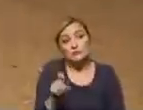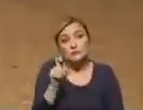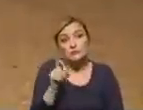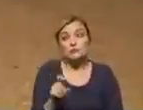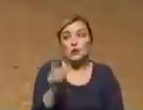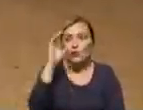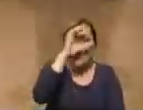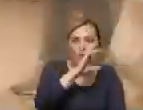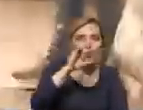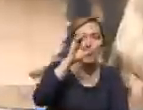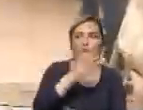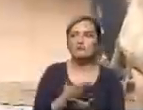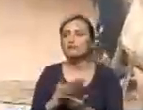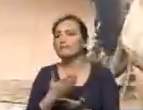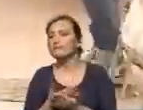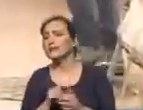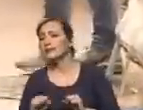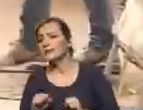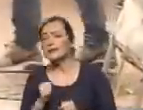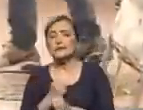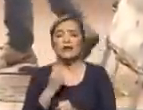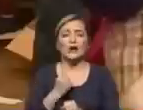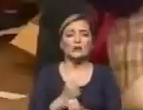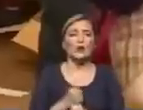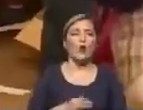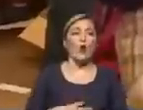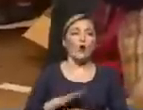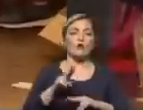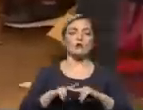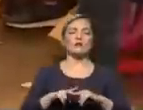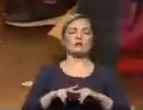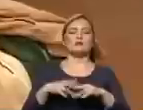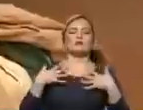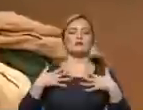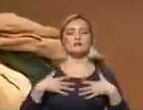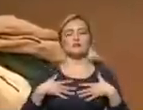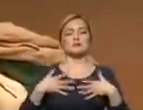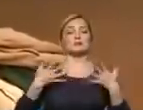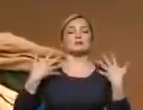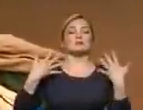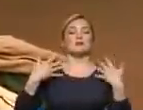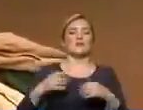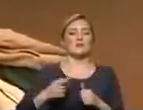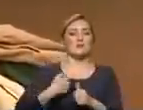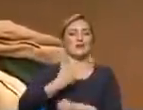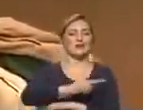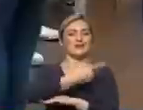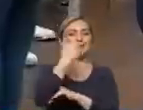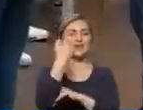salir en busca del sustento de simplemente aire fresco y ambiente guayaquileño, este primer día de